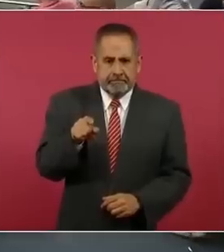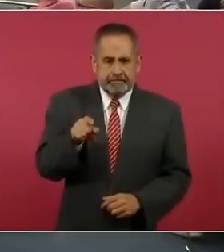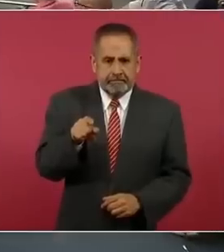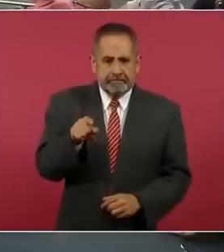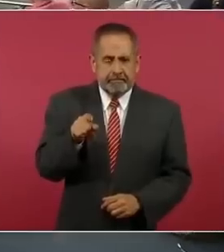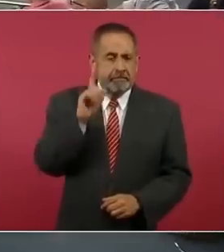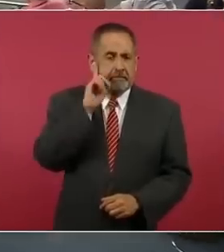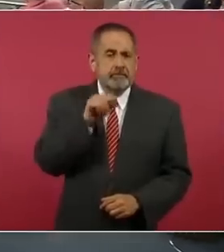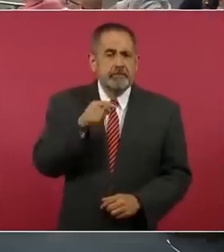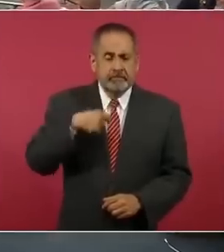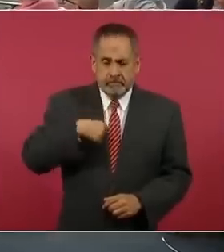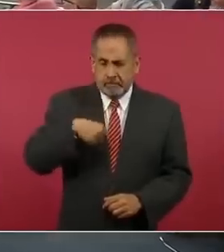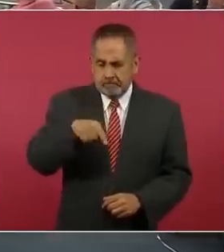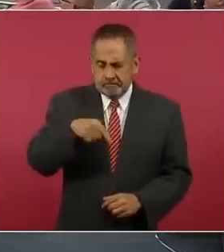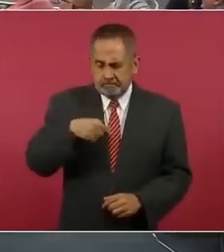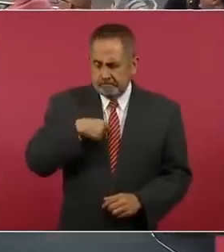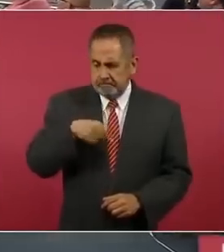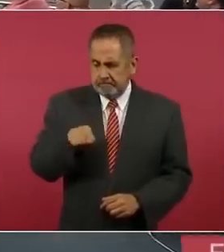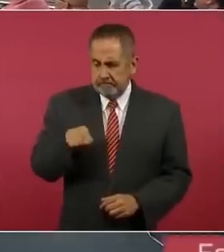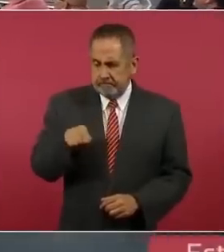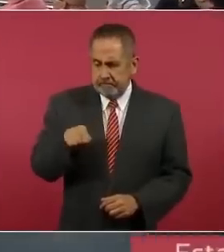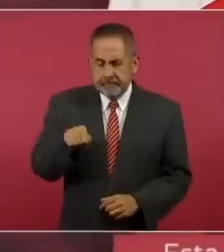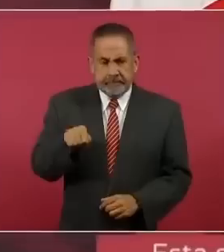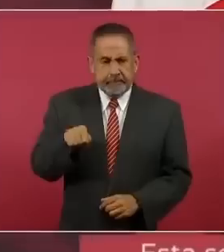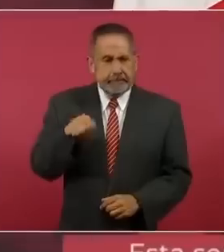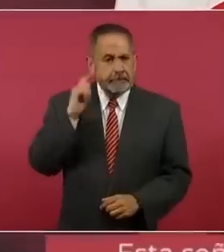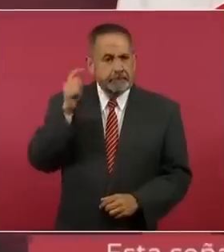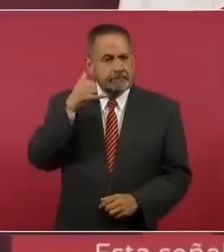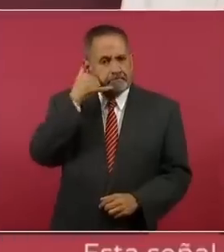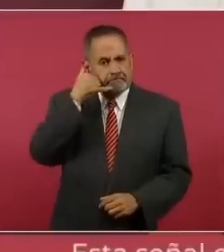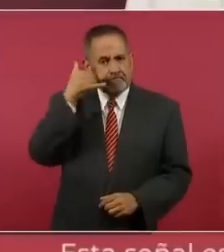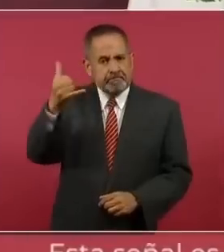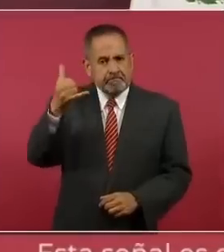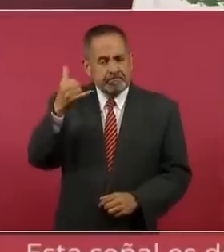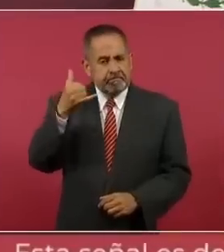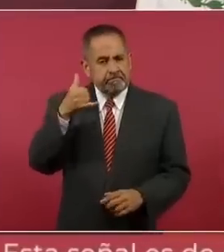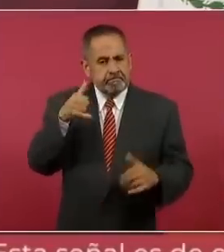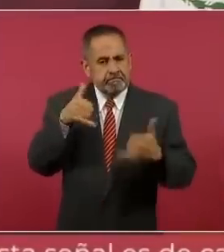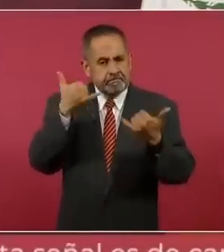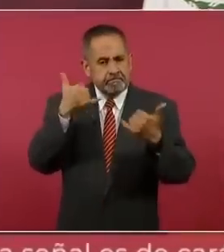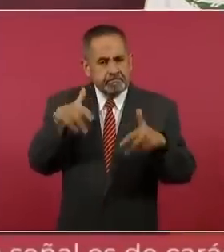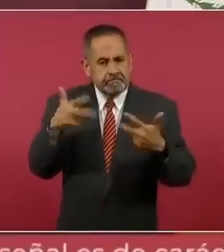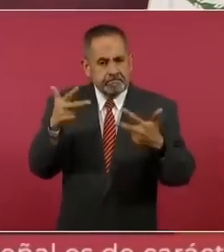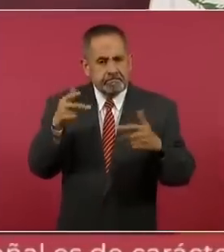voy a tener una llamada, una